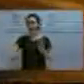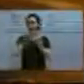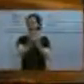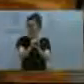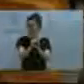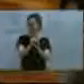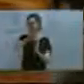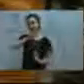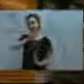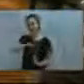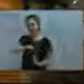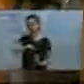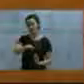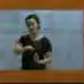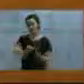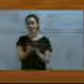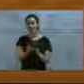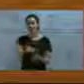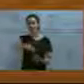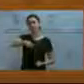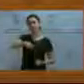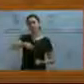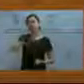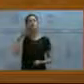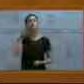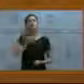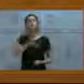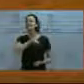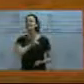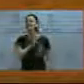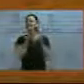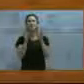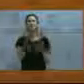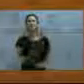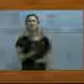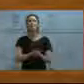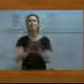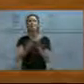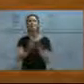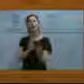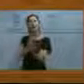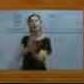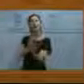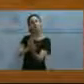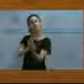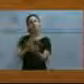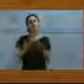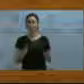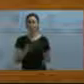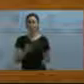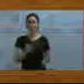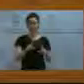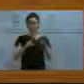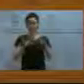14 de nuestra carta magna, que todos los españoles somos iguales ante la ley. Considero que en un país como el nuestro,